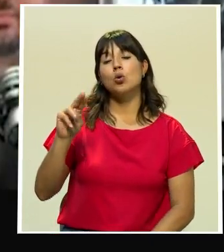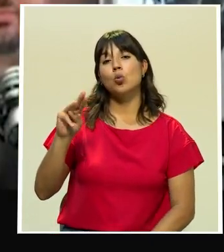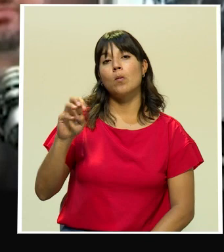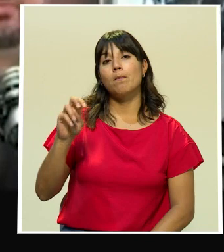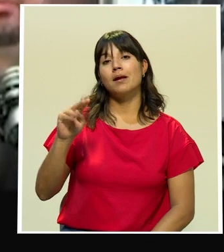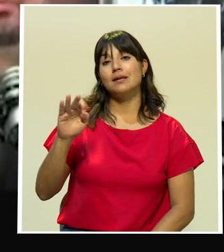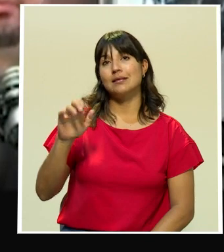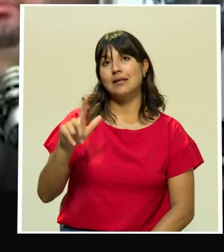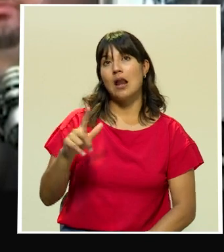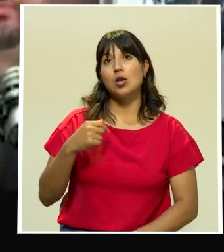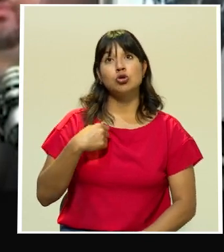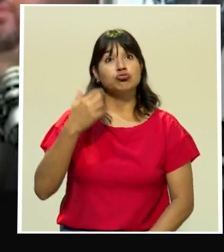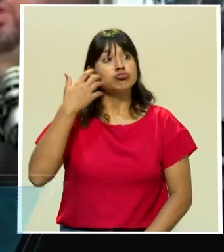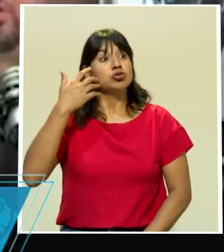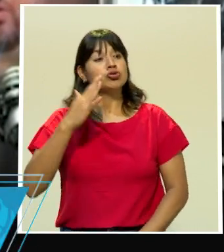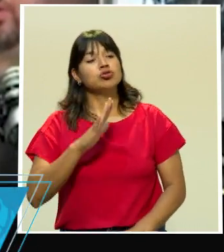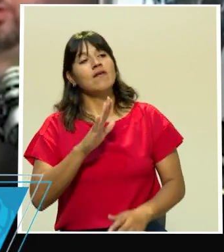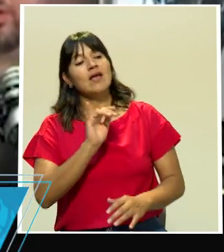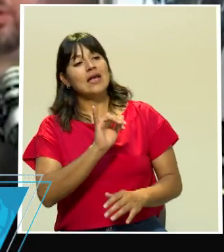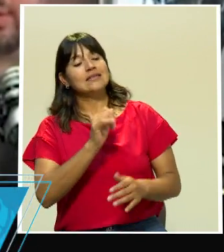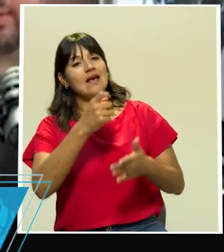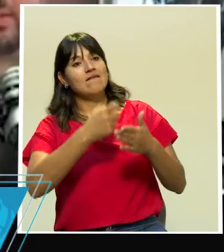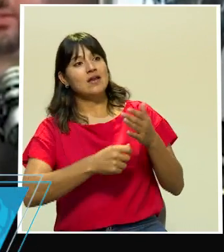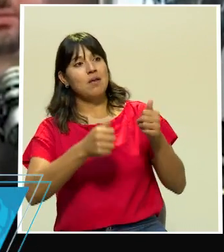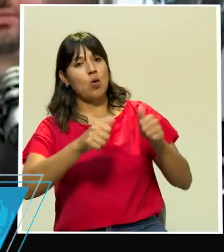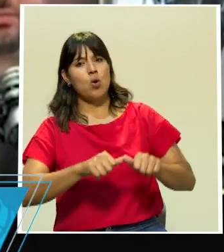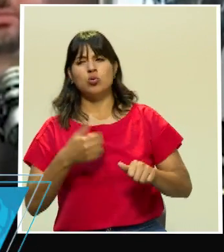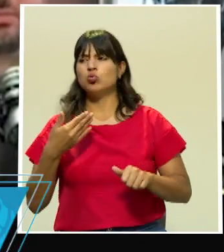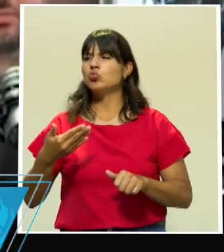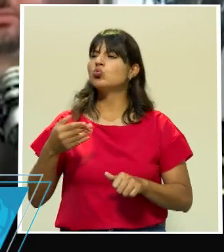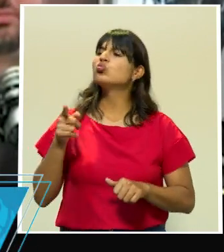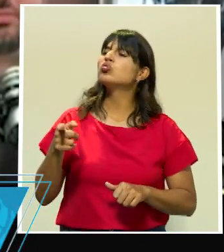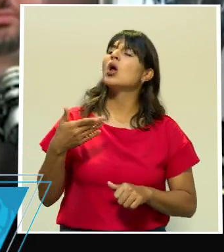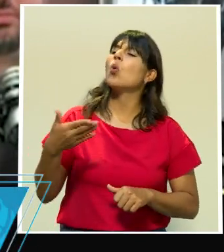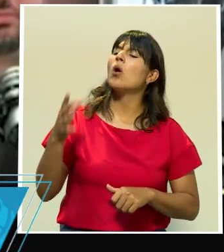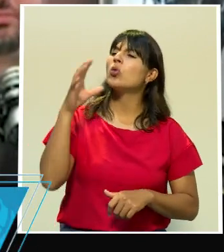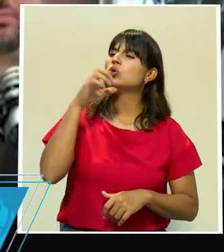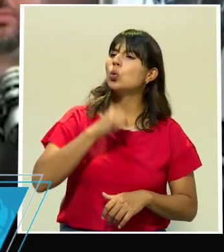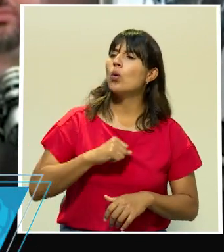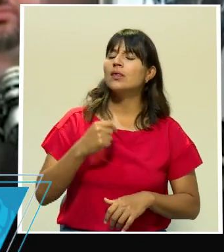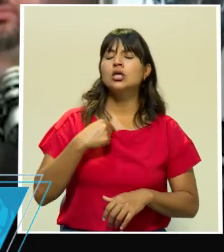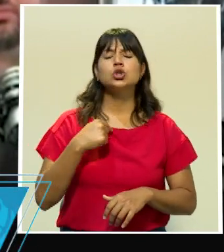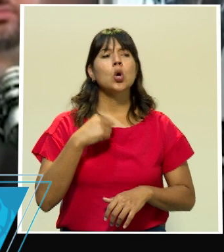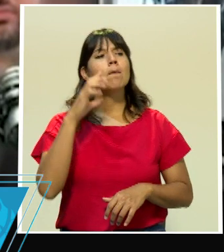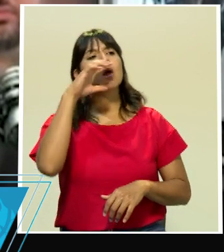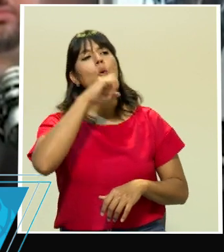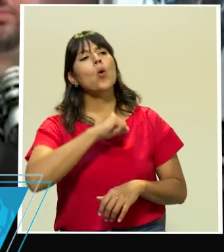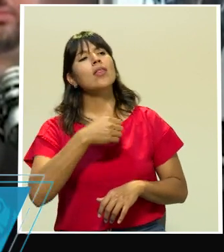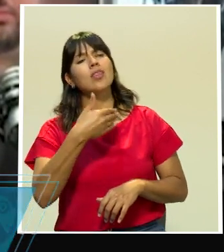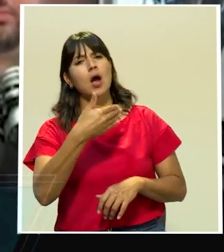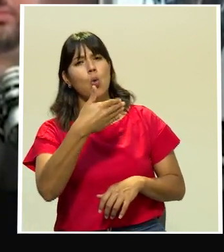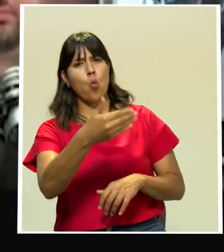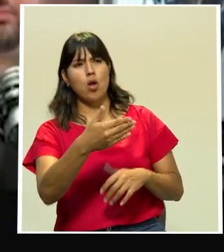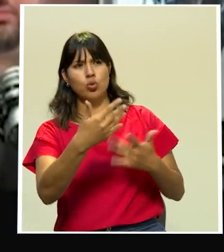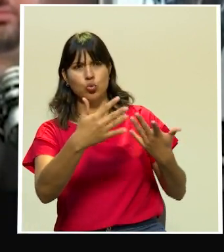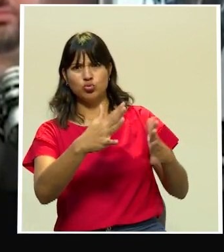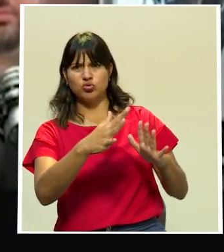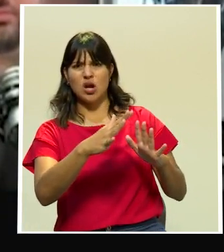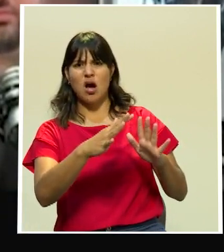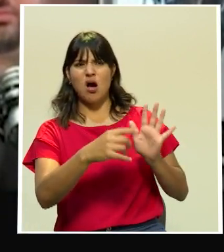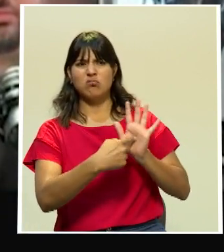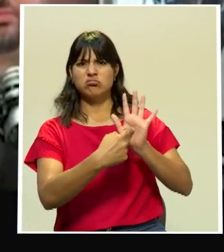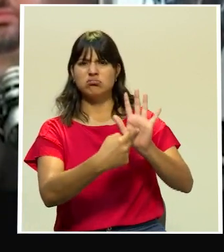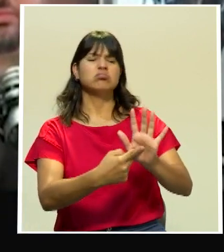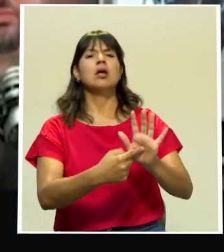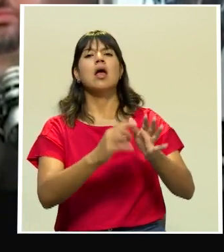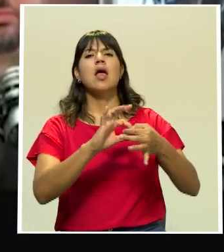que se iba a firmar una convención colectiva en el MEP. ¿Cuándo se dio cuenta? Me di cuenta, creo que cuando salió alguna publicación y empecé a ver